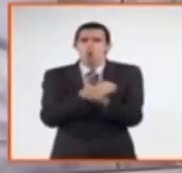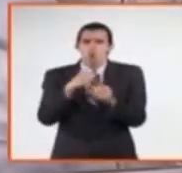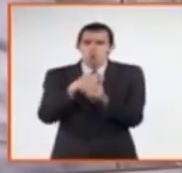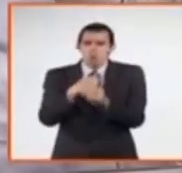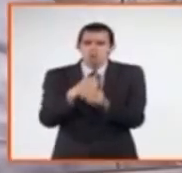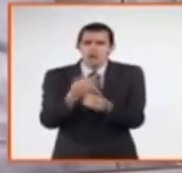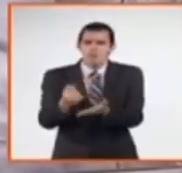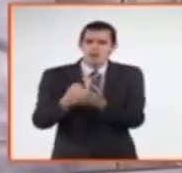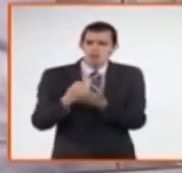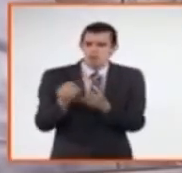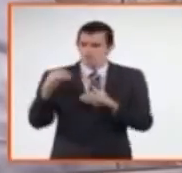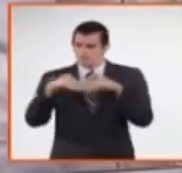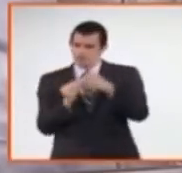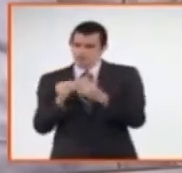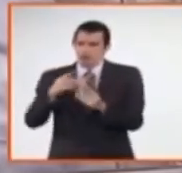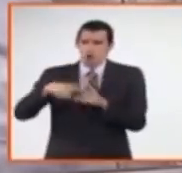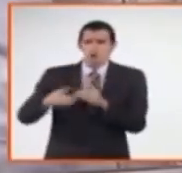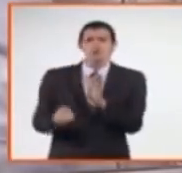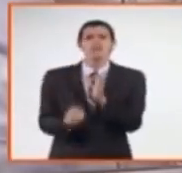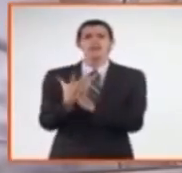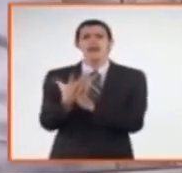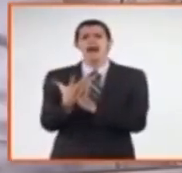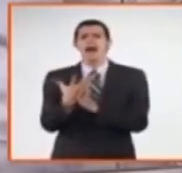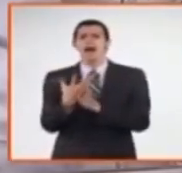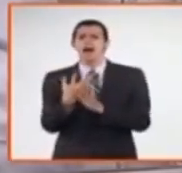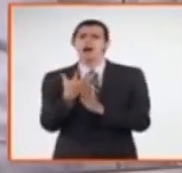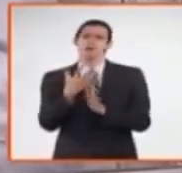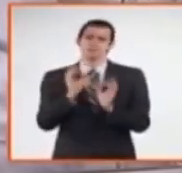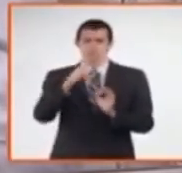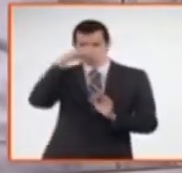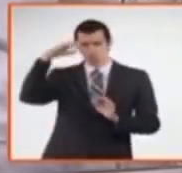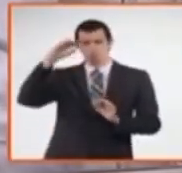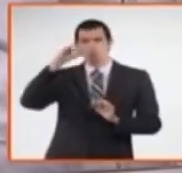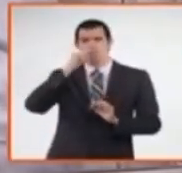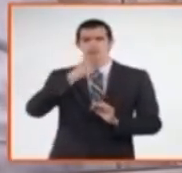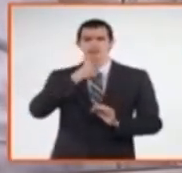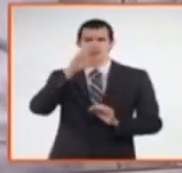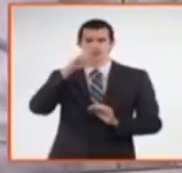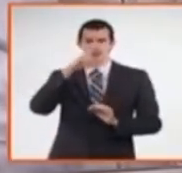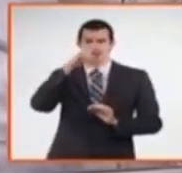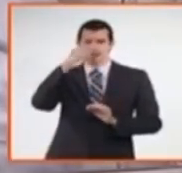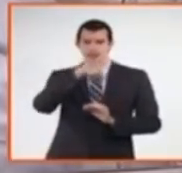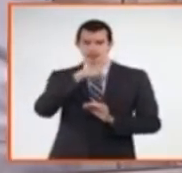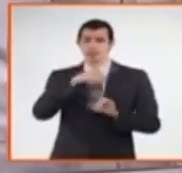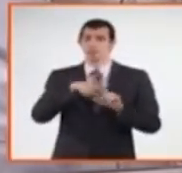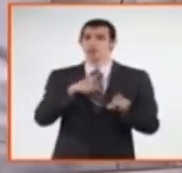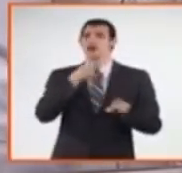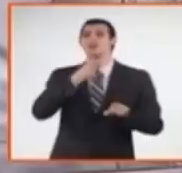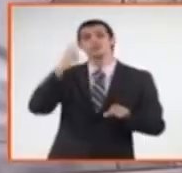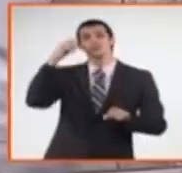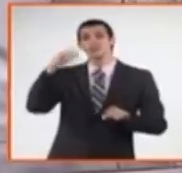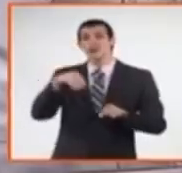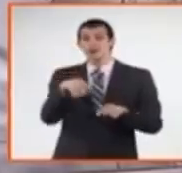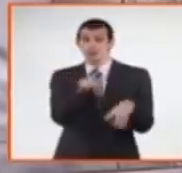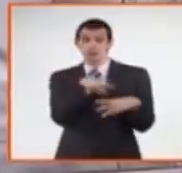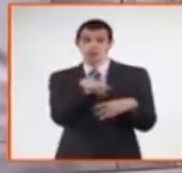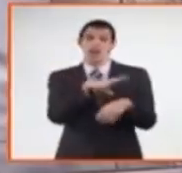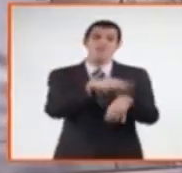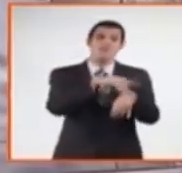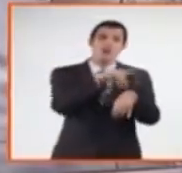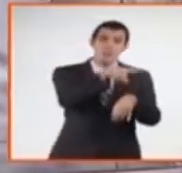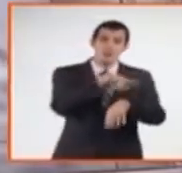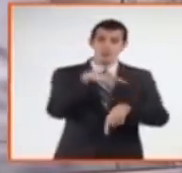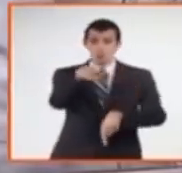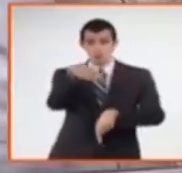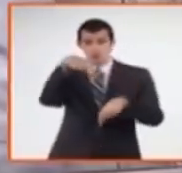la inmunidad innata está teniendo efectos muy importantes que estamos viendo en este estudio estudio en la